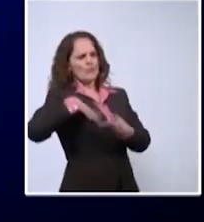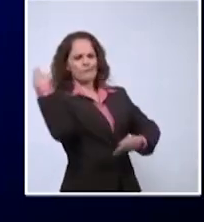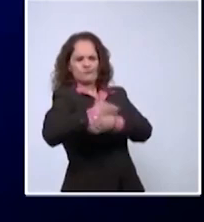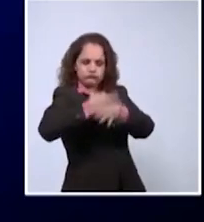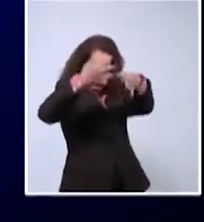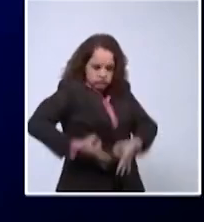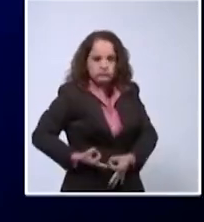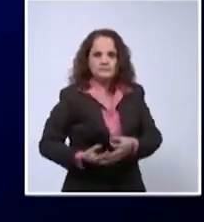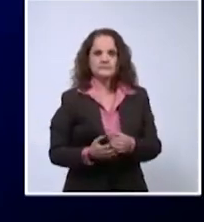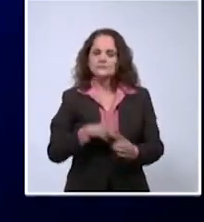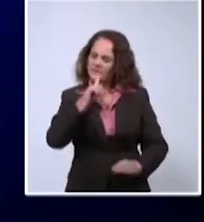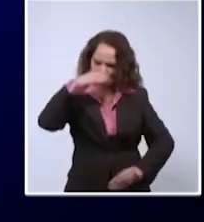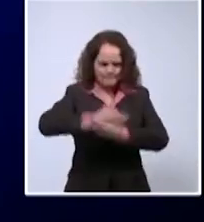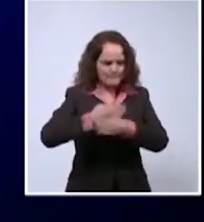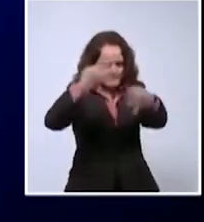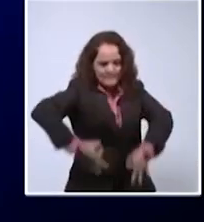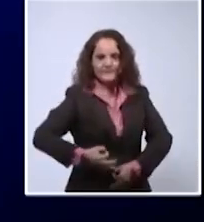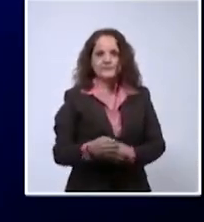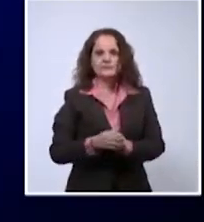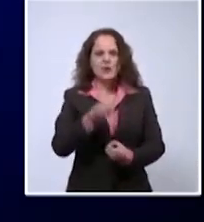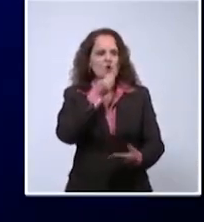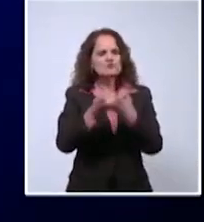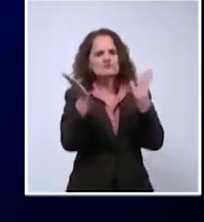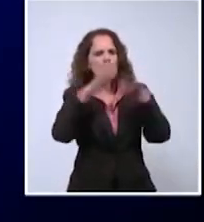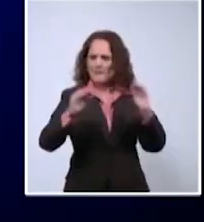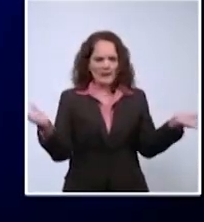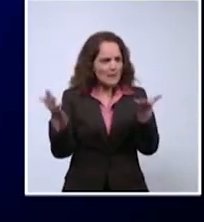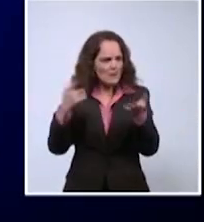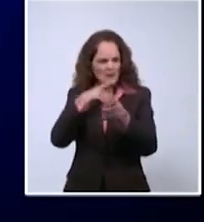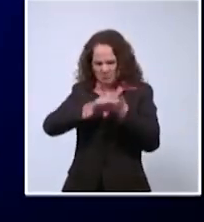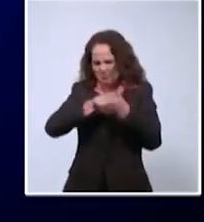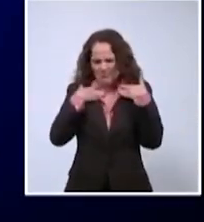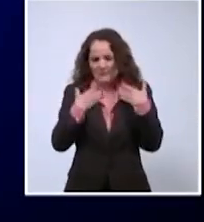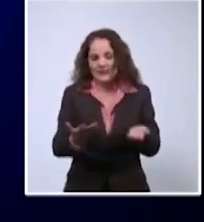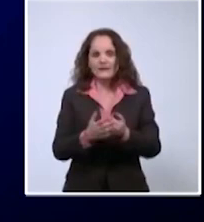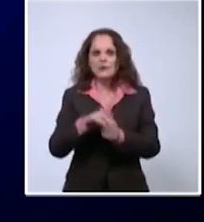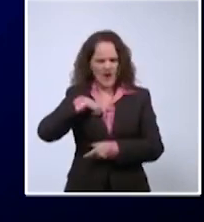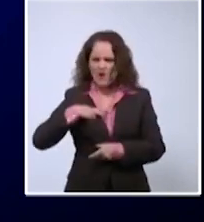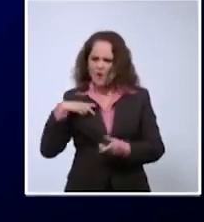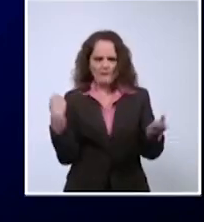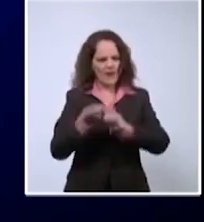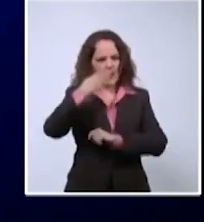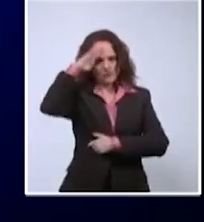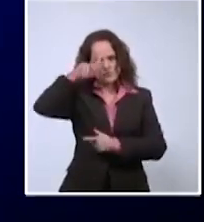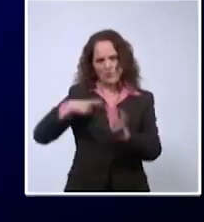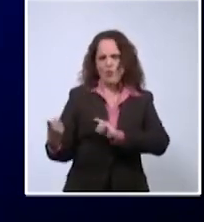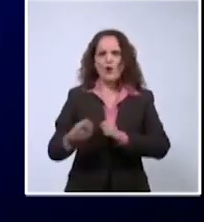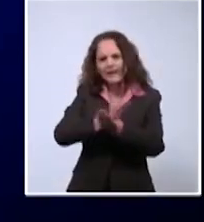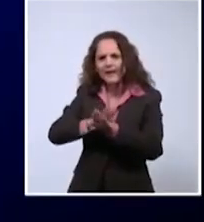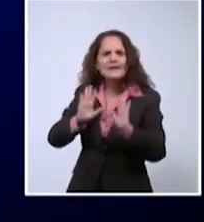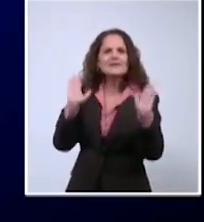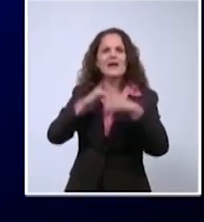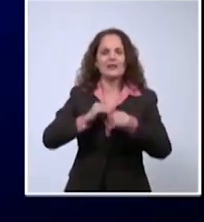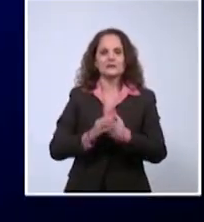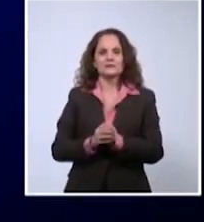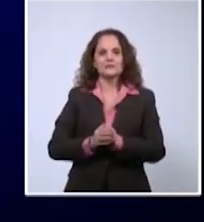Vaco. Voy a bloquear de verdad. Que ellos no tengan donde buscar nada. Aquí lo que hay es que meter el fuego, bro. ¿Tú quieres que esto cambie? Fuego.